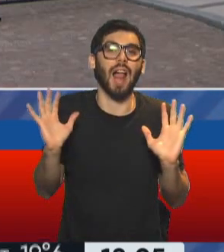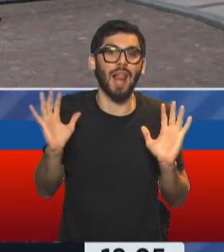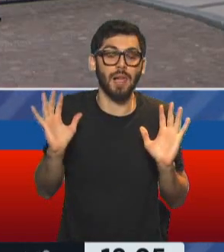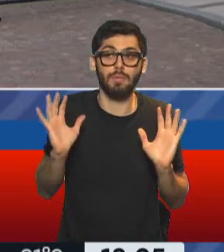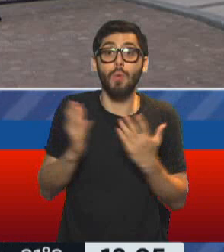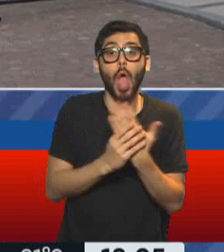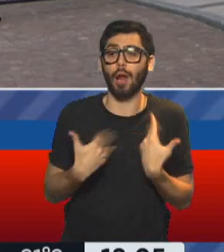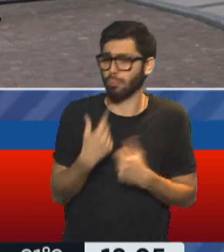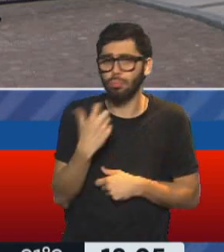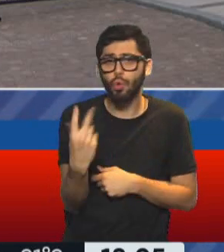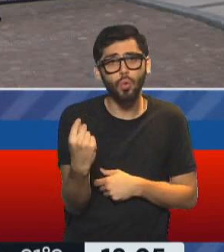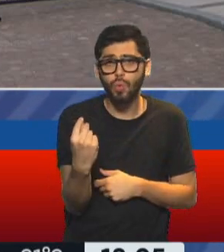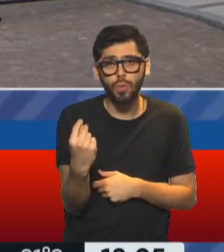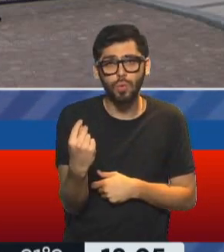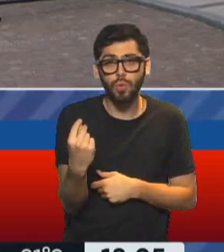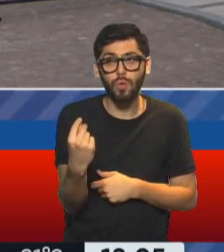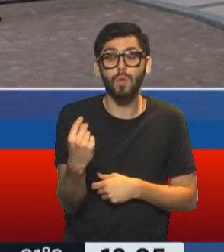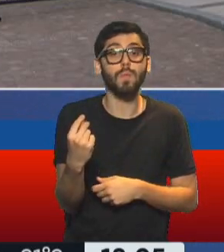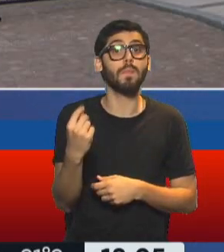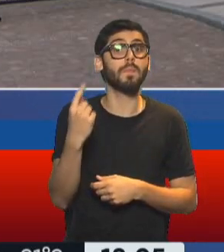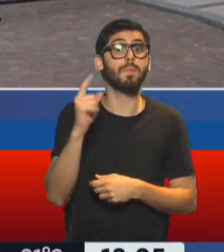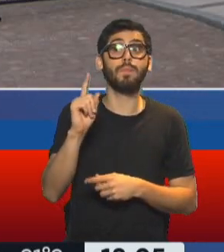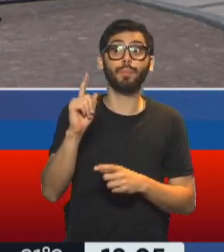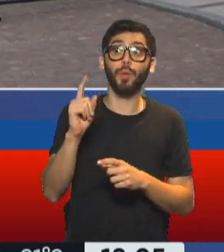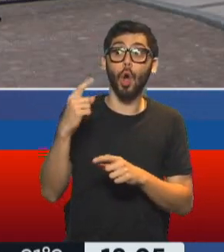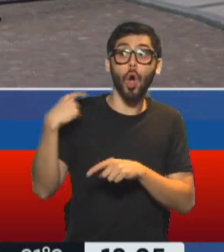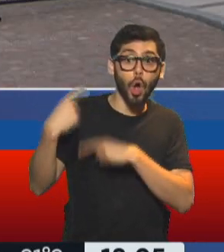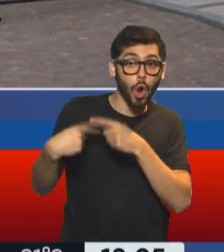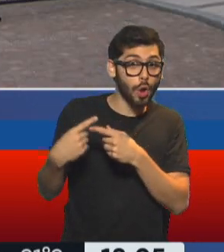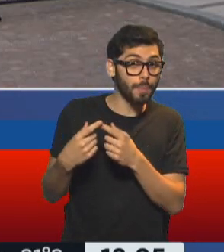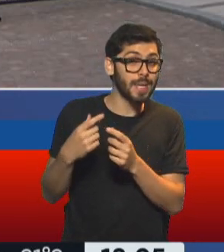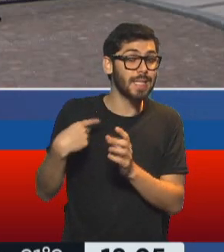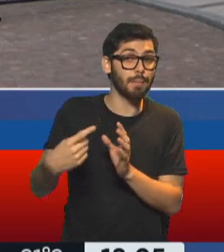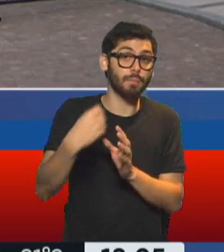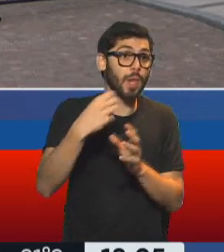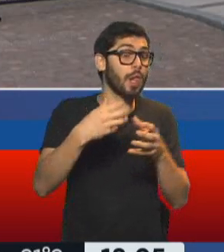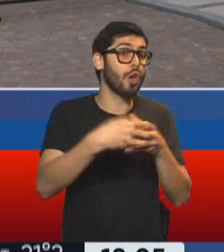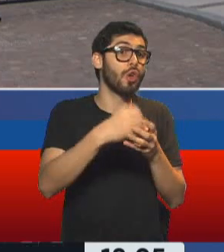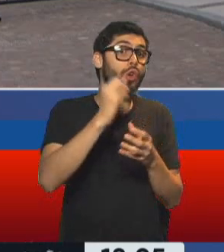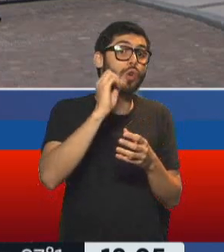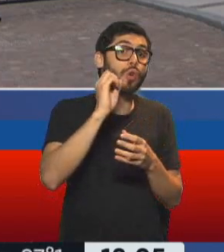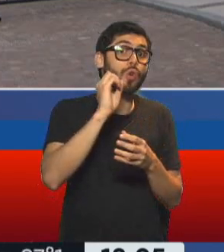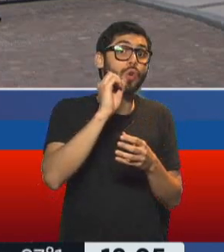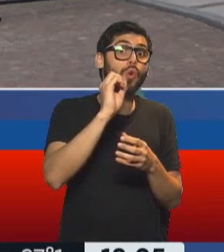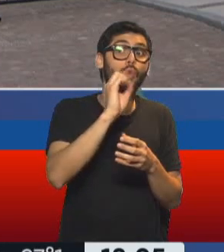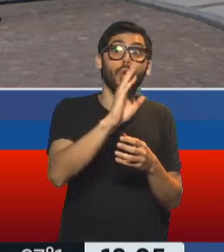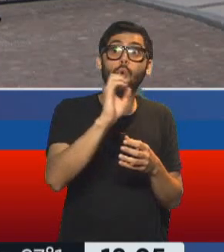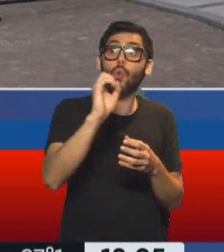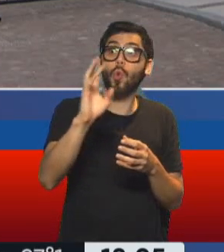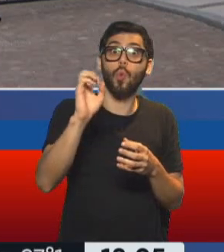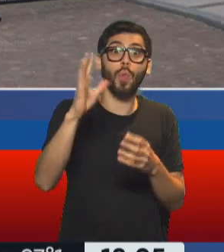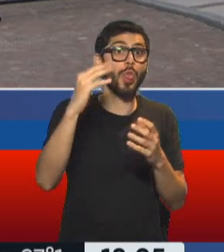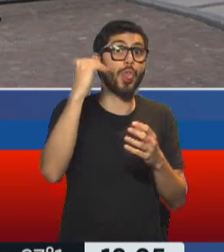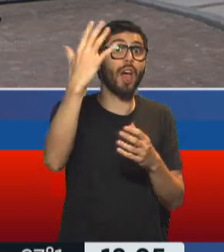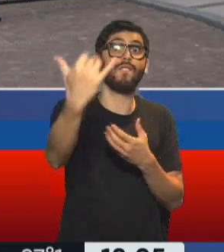por el Ministerio de Salud. Que siempre se da en estos casos, porque está autorizado para todos los... Para equipos